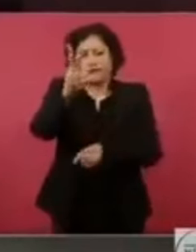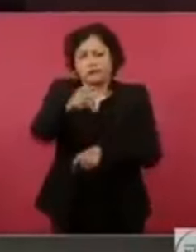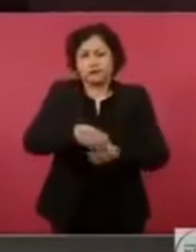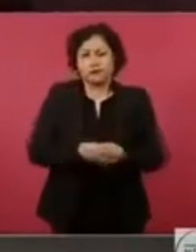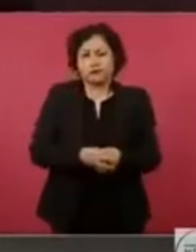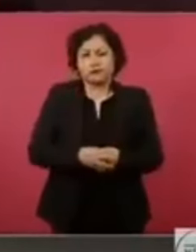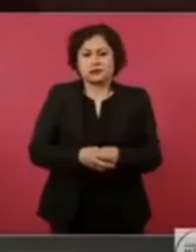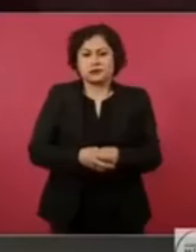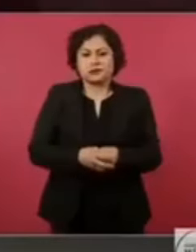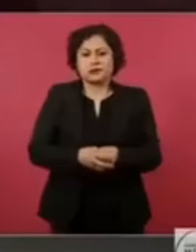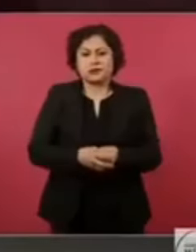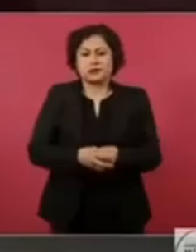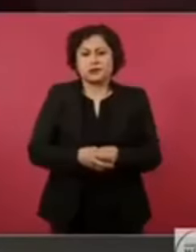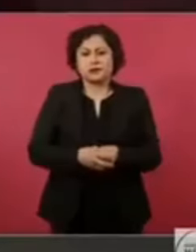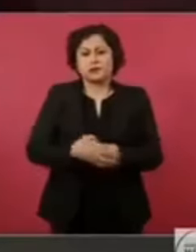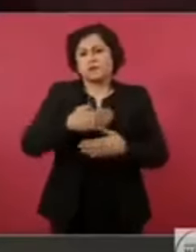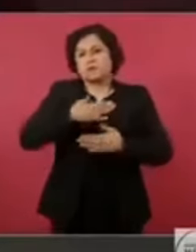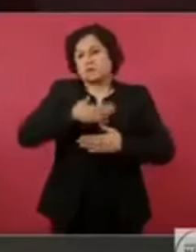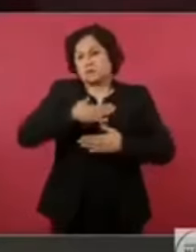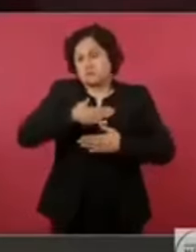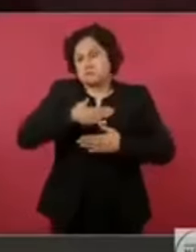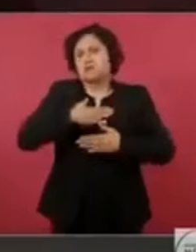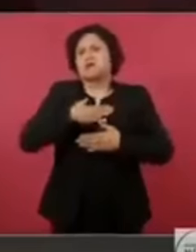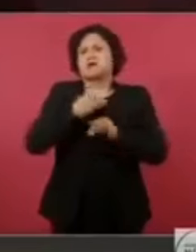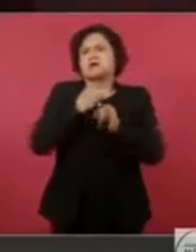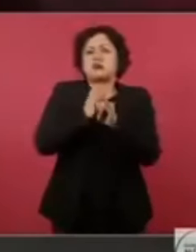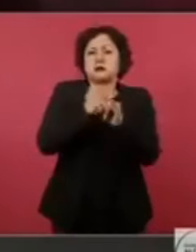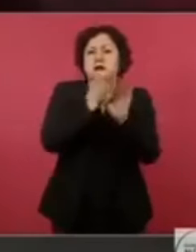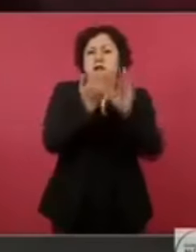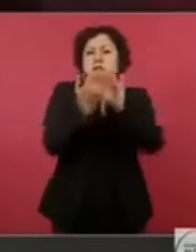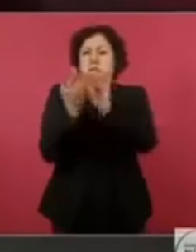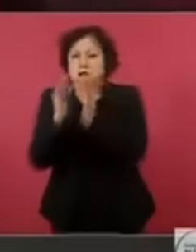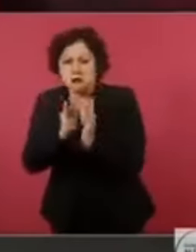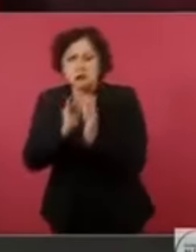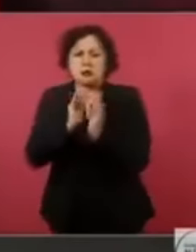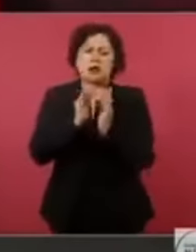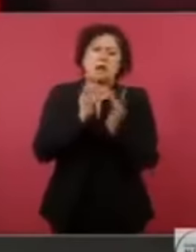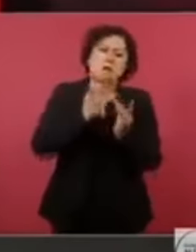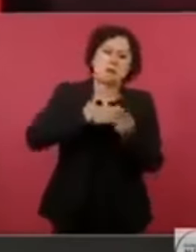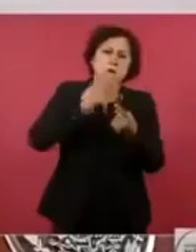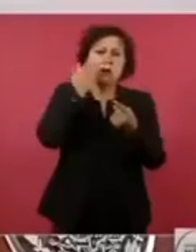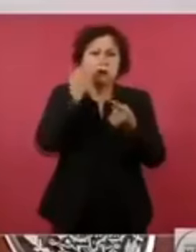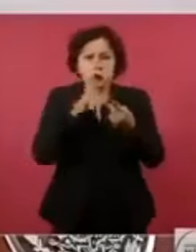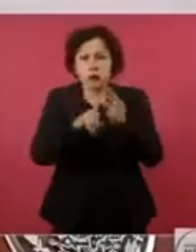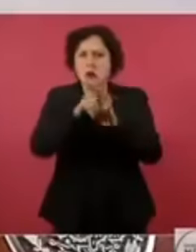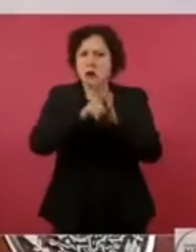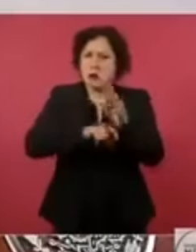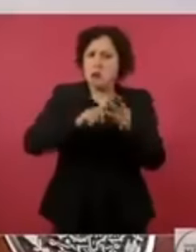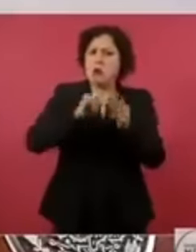Cancelo mis redes sociales y me